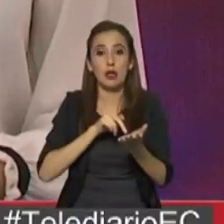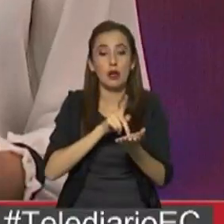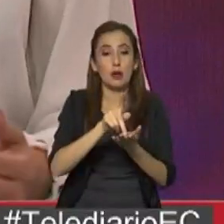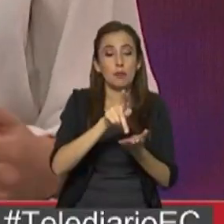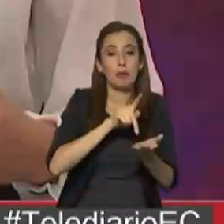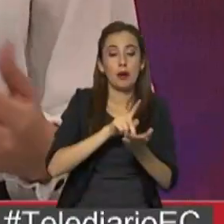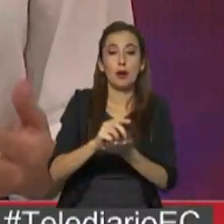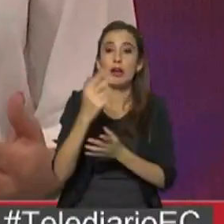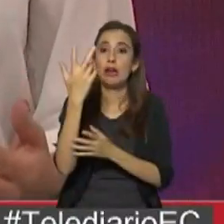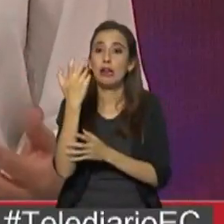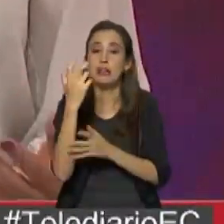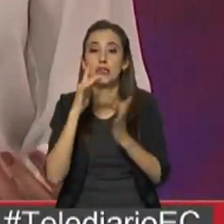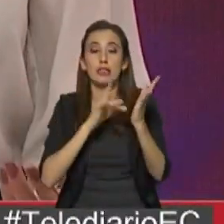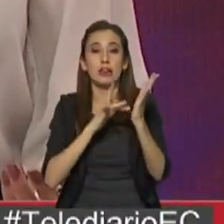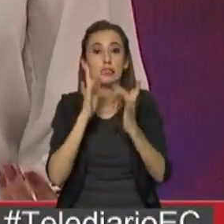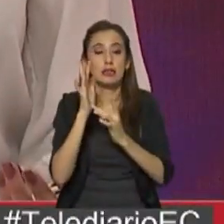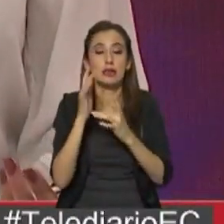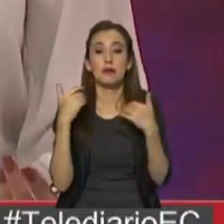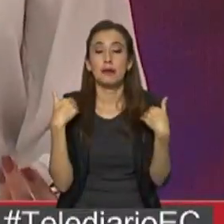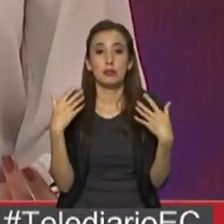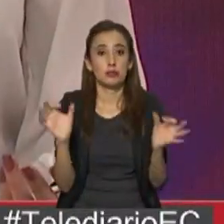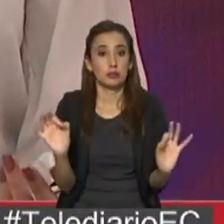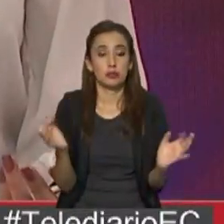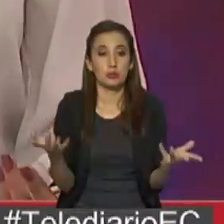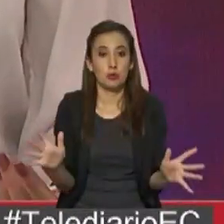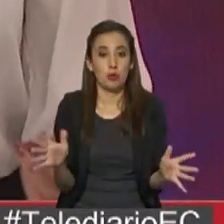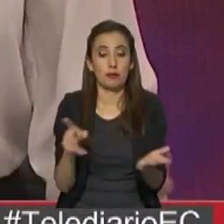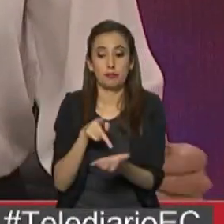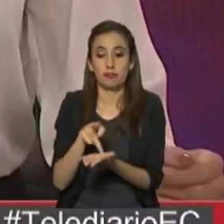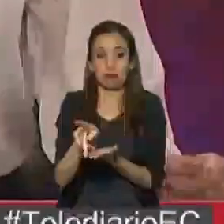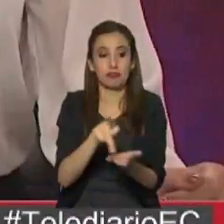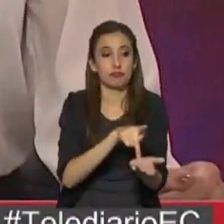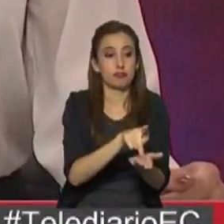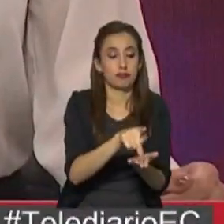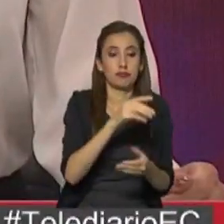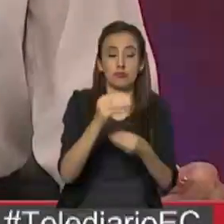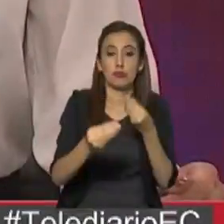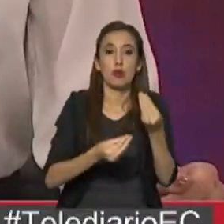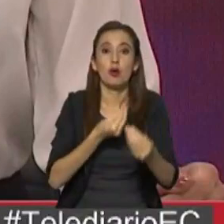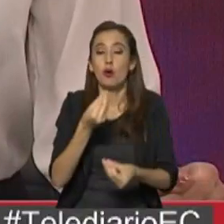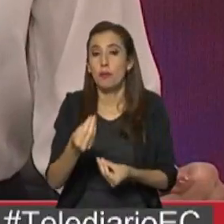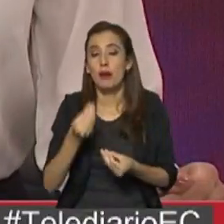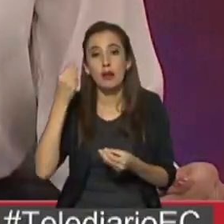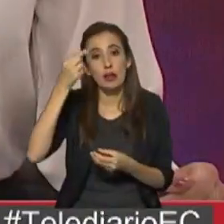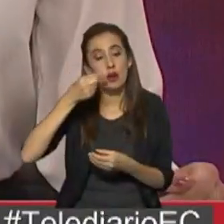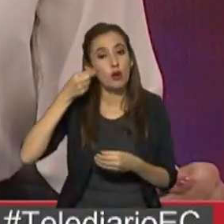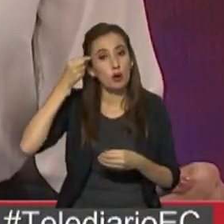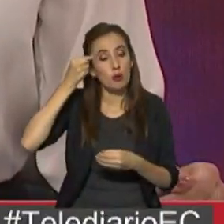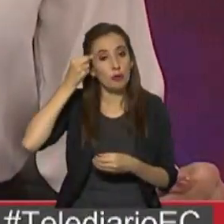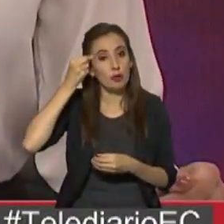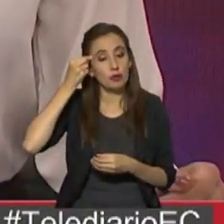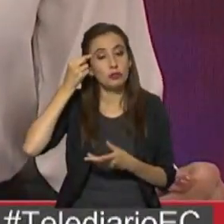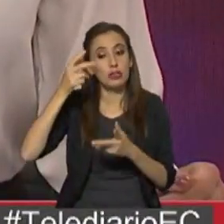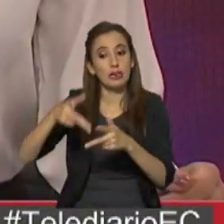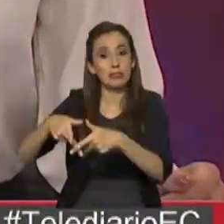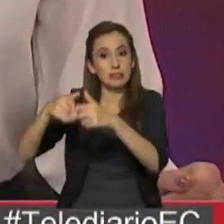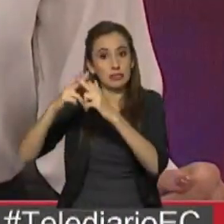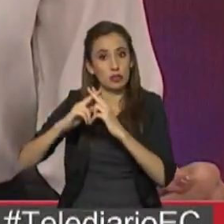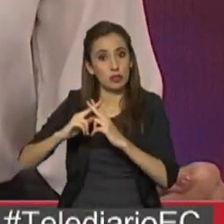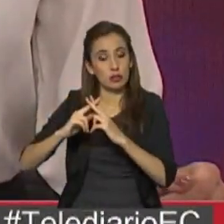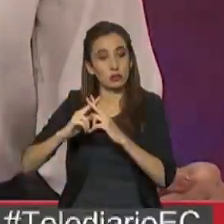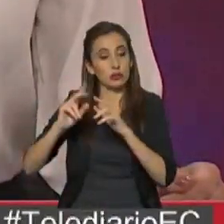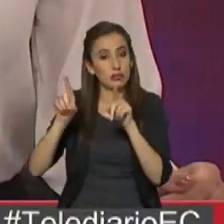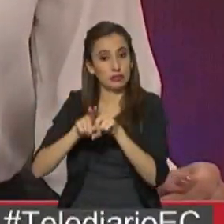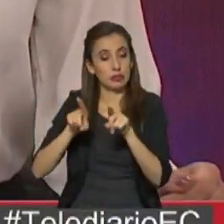a 13 de abril todavía no se ha cumplido con todo el esquema de pagos y de remuneraciones que había anunciado el gobierno nacional estos créditos se encuentran ya